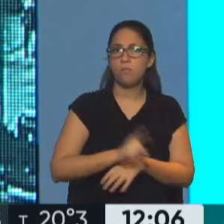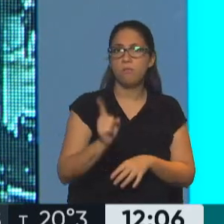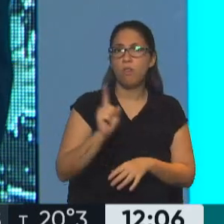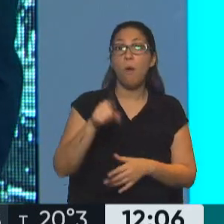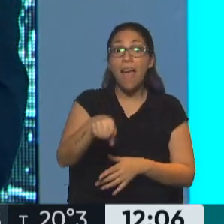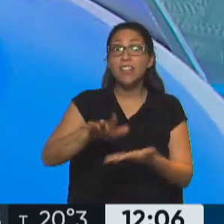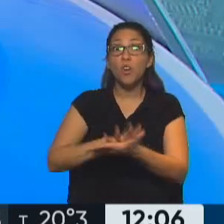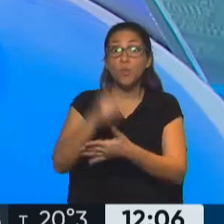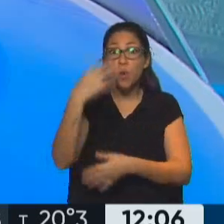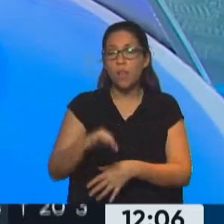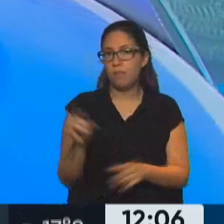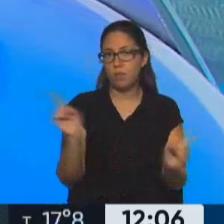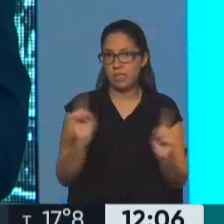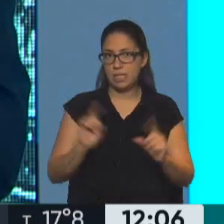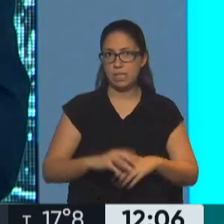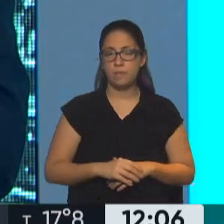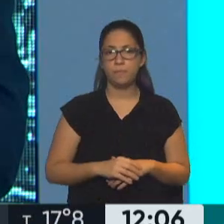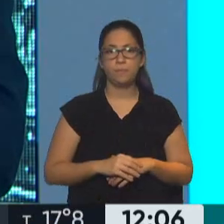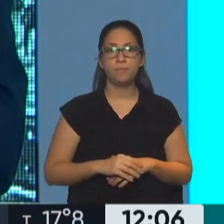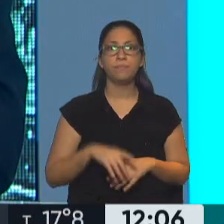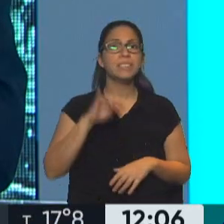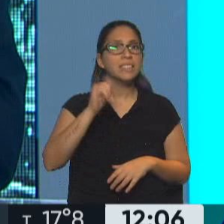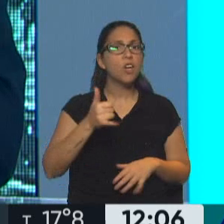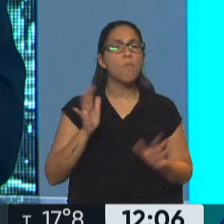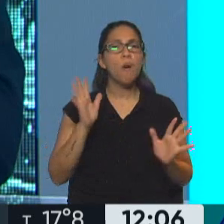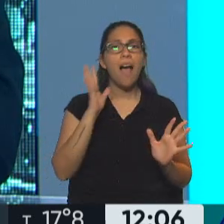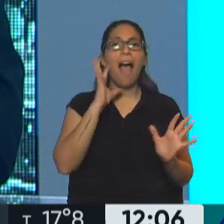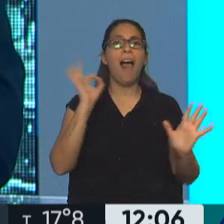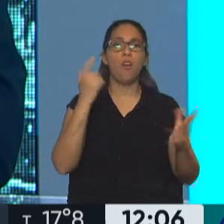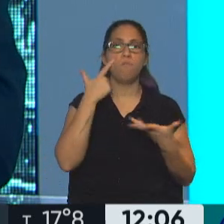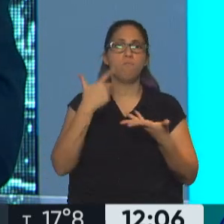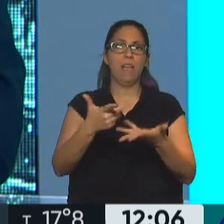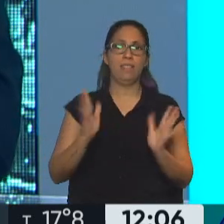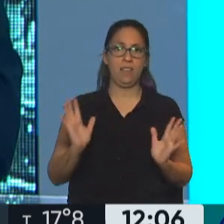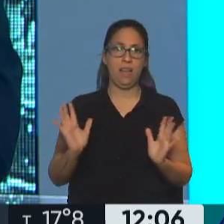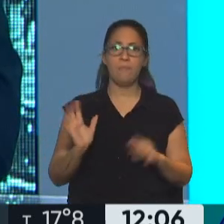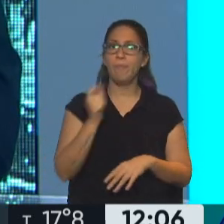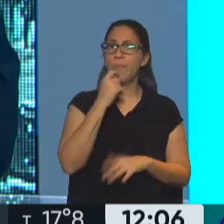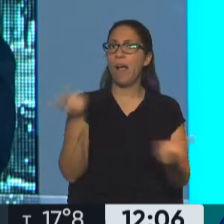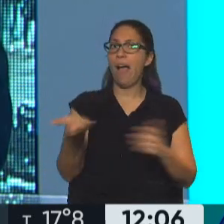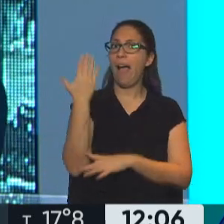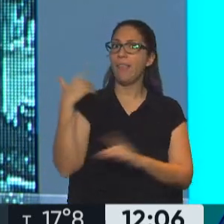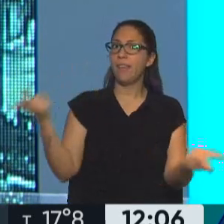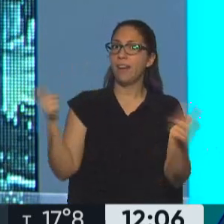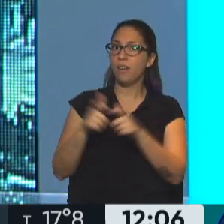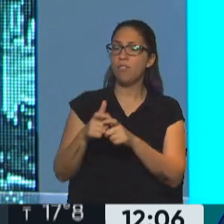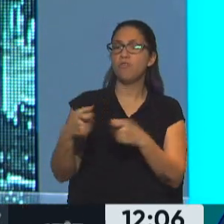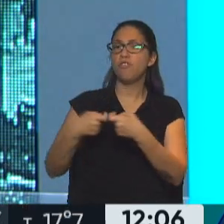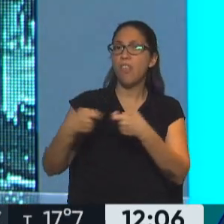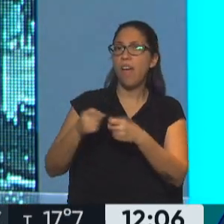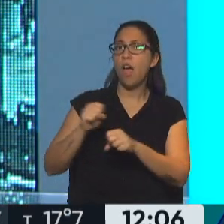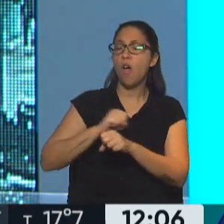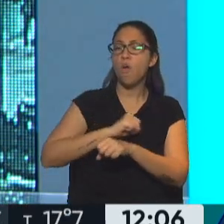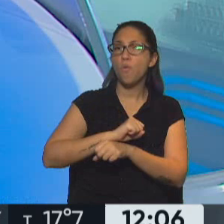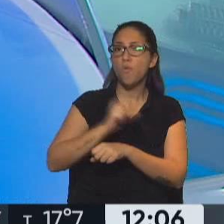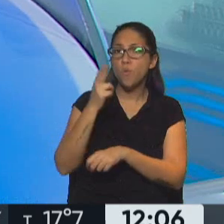¿no? Sí, es cierto que es un gesto, sobre todo teniendo en cuenta que desde hace ya algunos días, desde la mesa de enlace, la sociedad rural, Juntos por